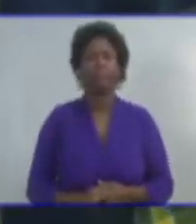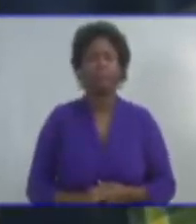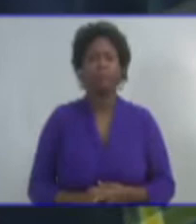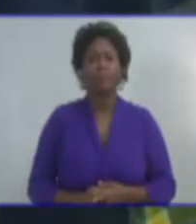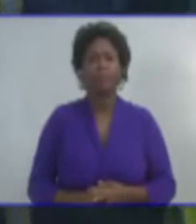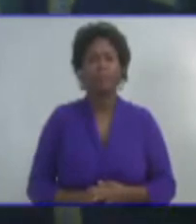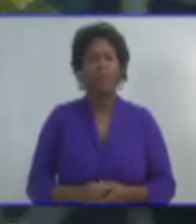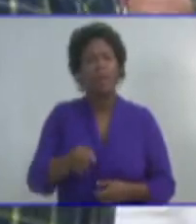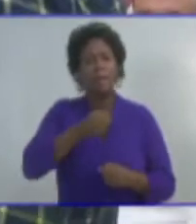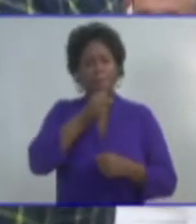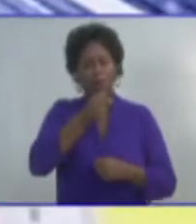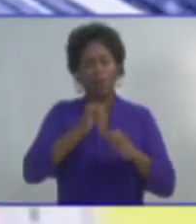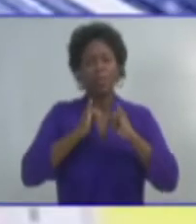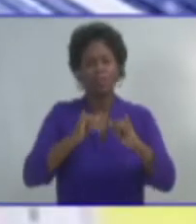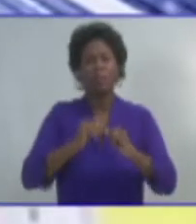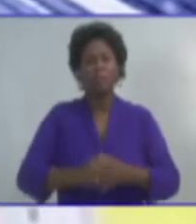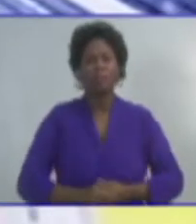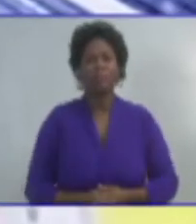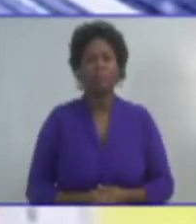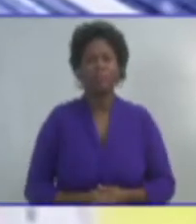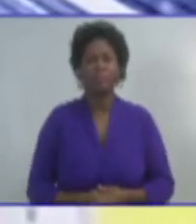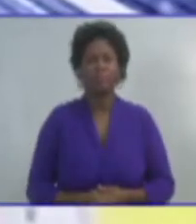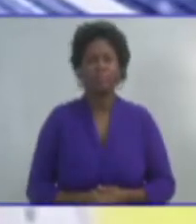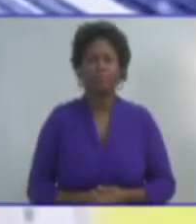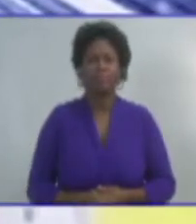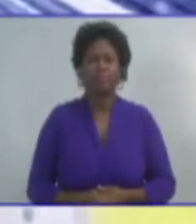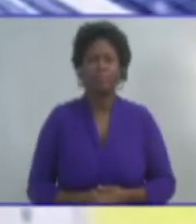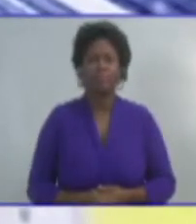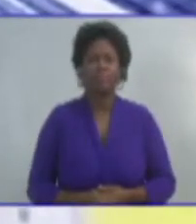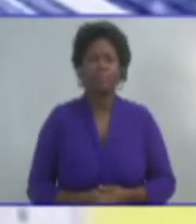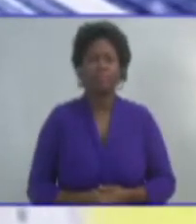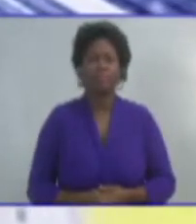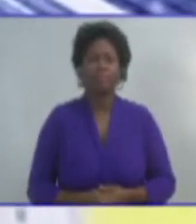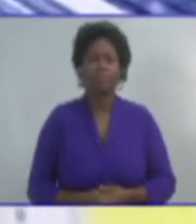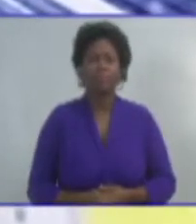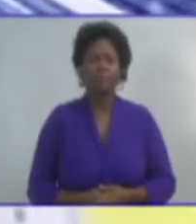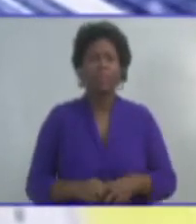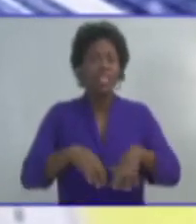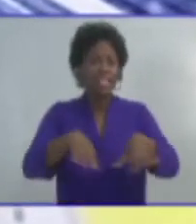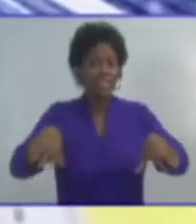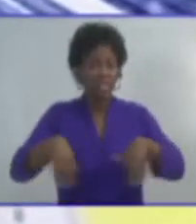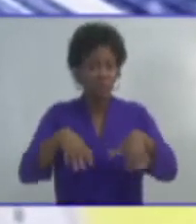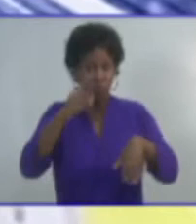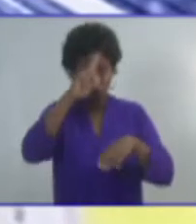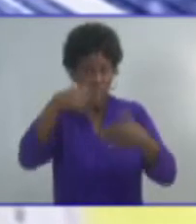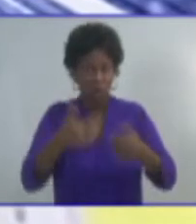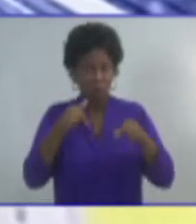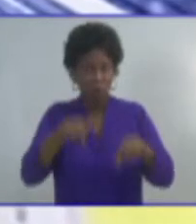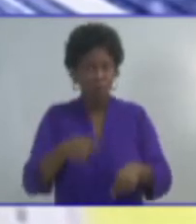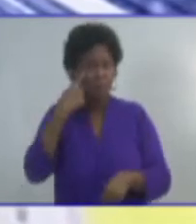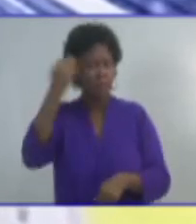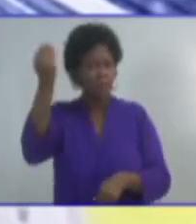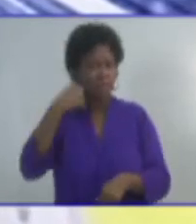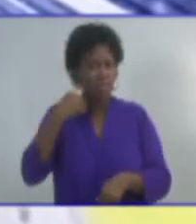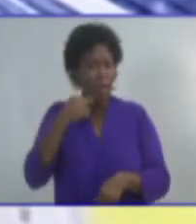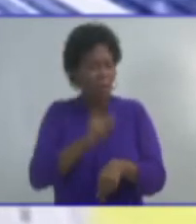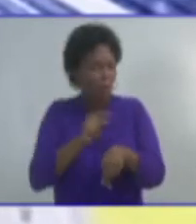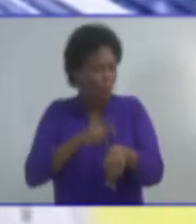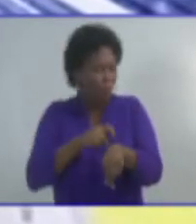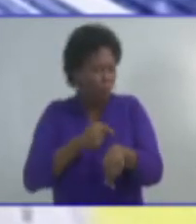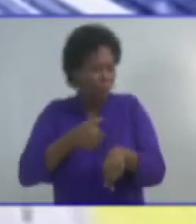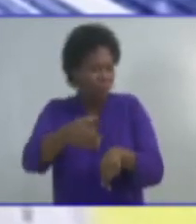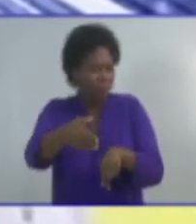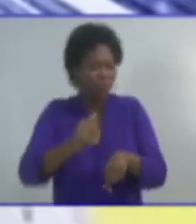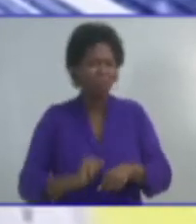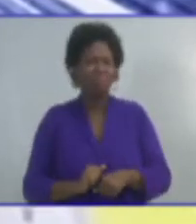García Cárdenas, A Tiempo. Sobre la situación epidemiológica en nuestra provincia conoceremos en instantes.